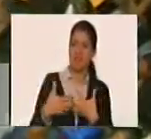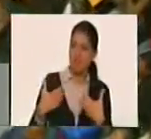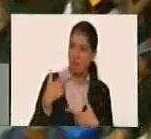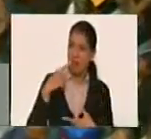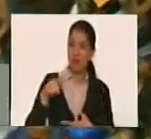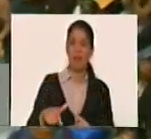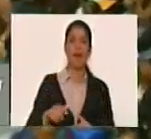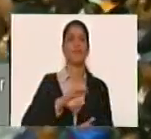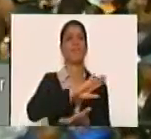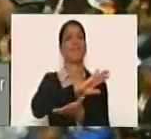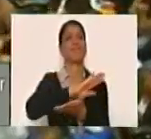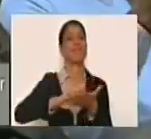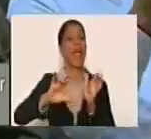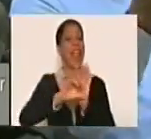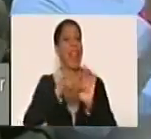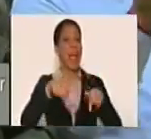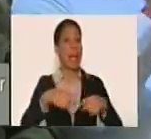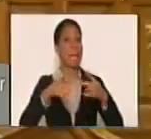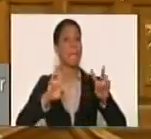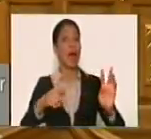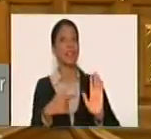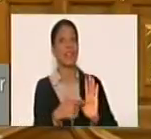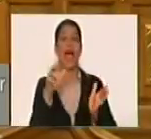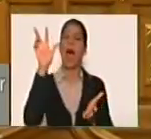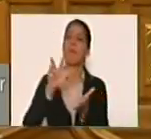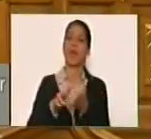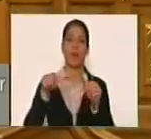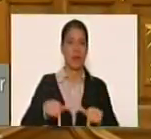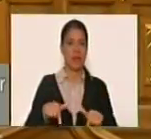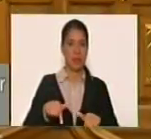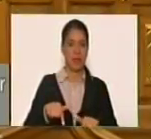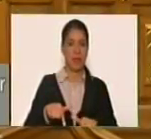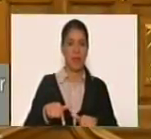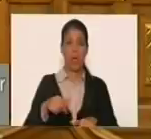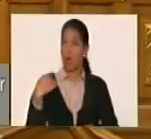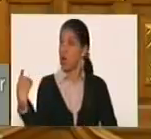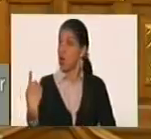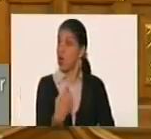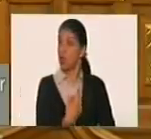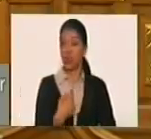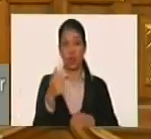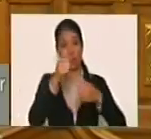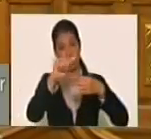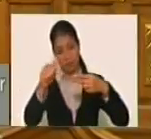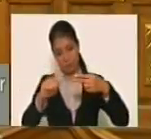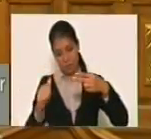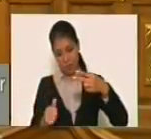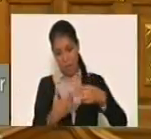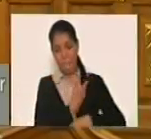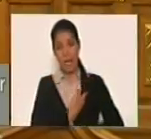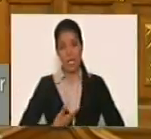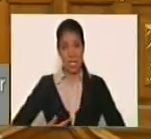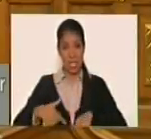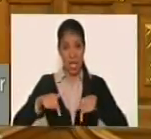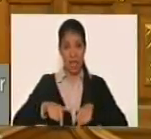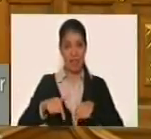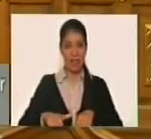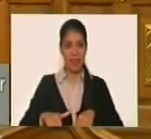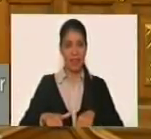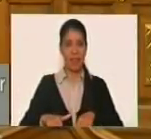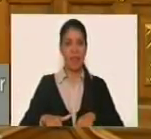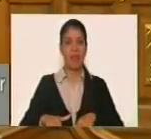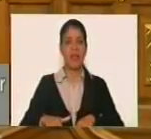la tolerancia. Los vicepresidentes de esta Asamblea Constituyente han expresado